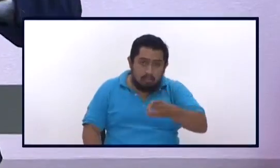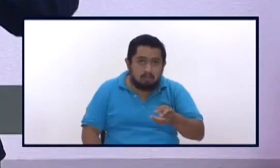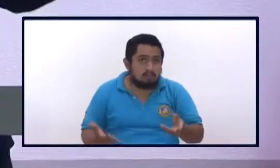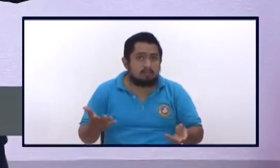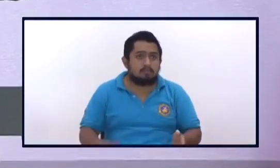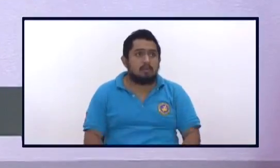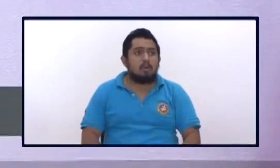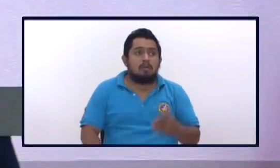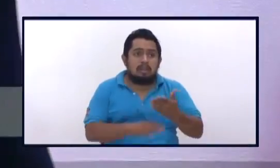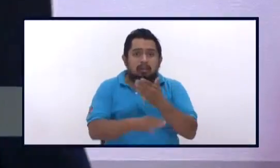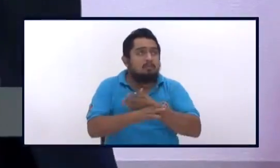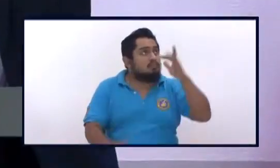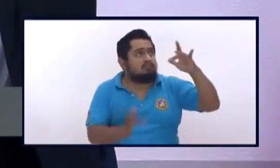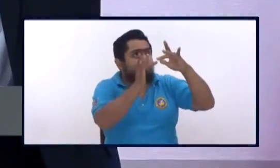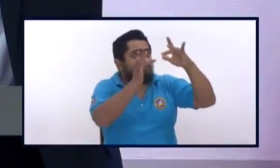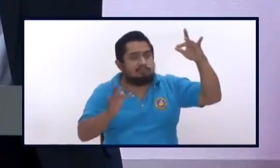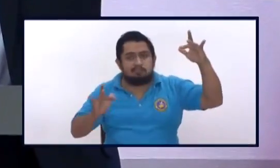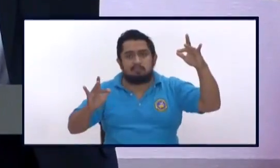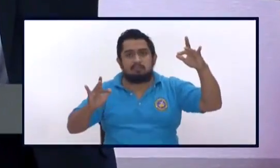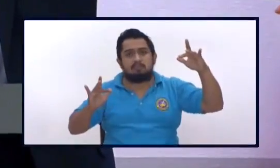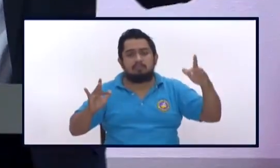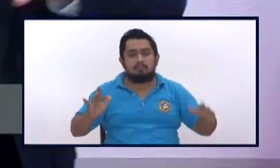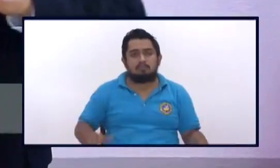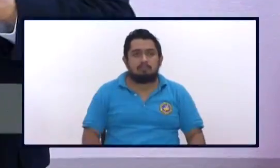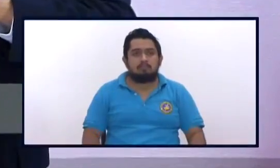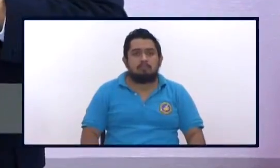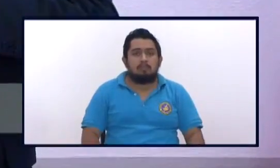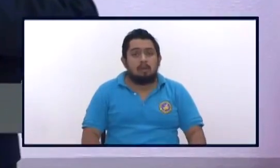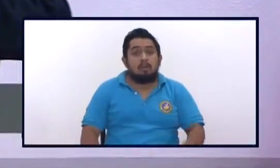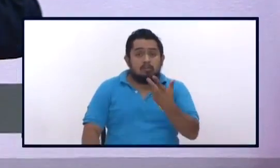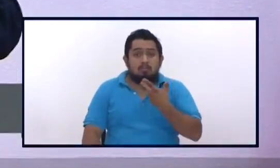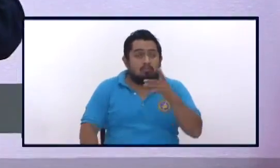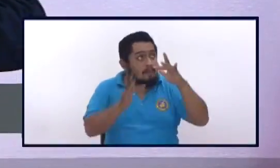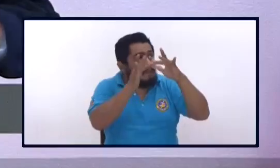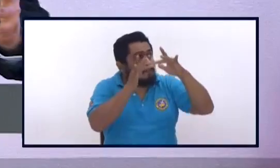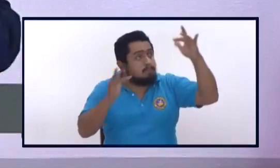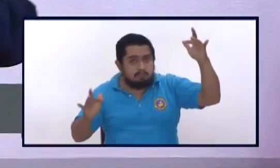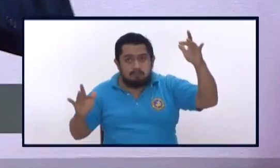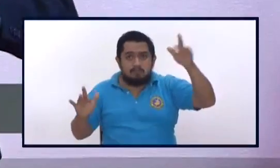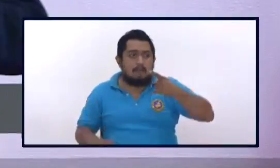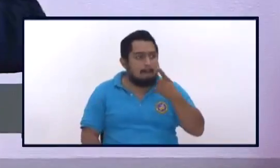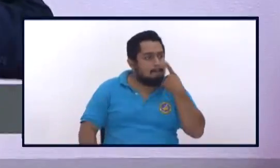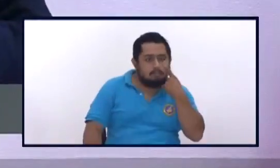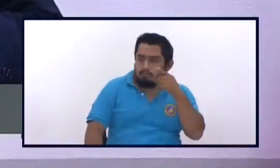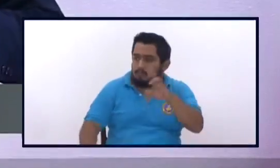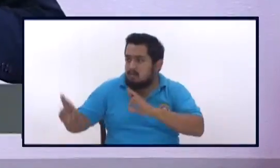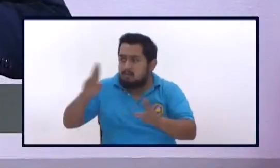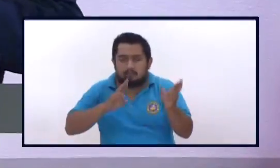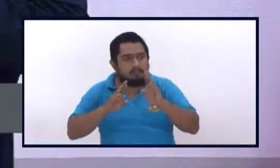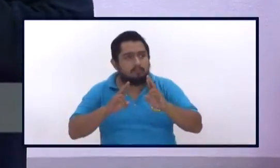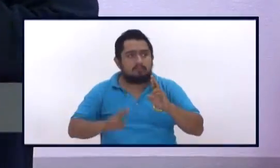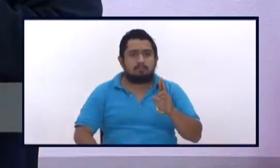caer porque estaba lejos de la cobertura de dios y cuando están lejos de la cobertura de dios buscando respuestas